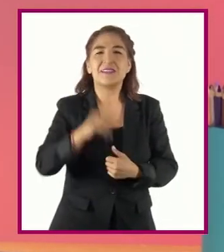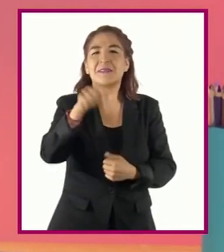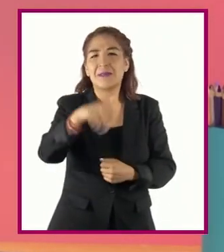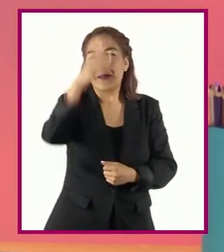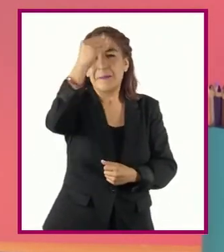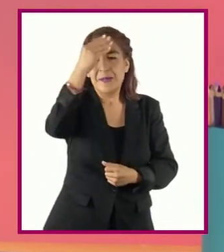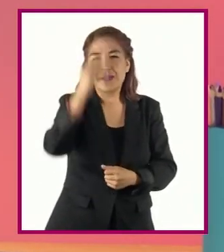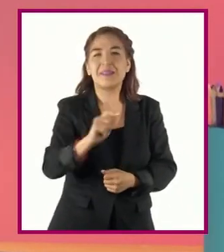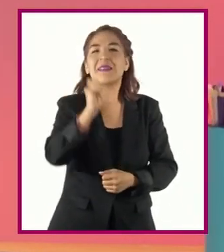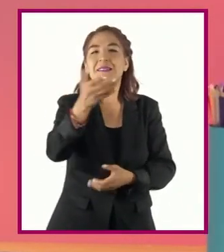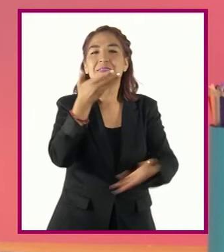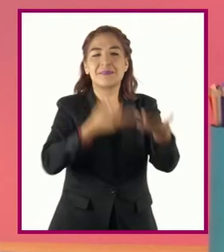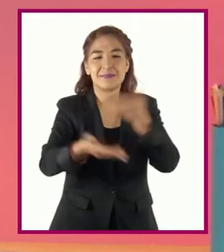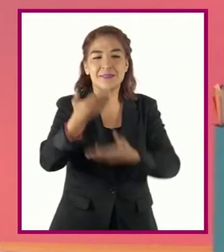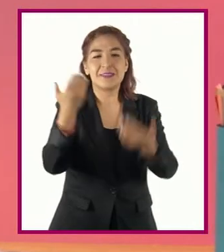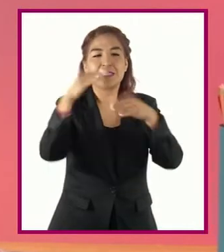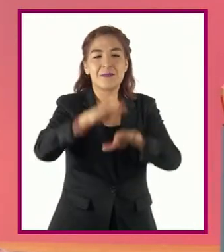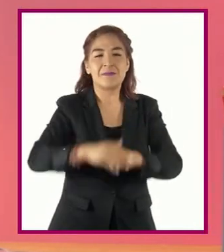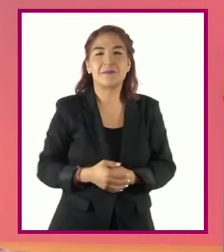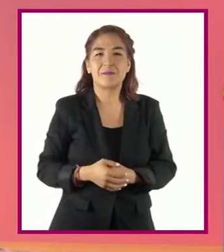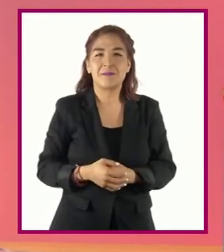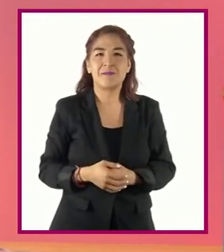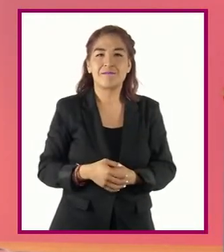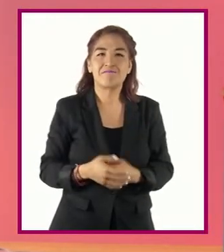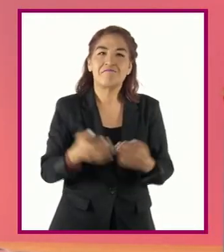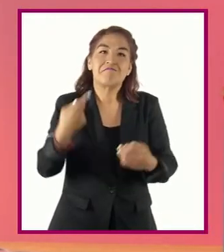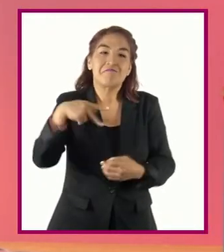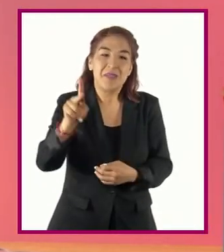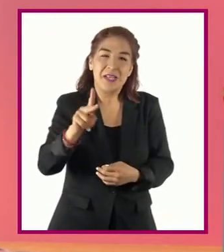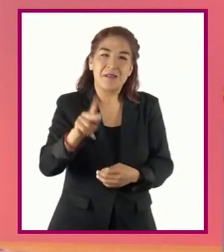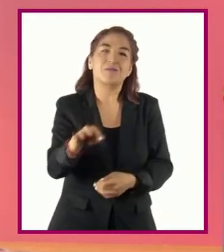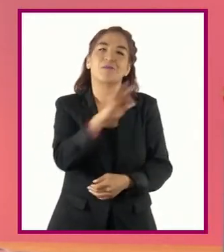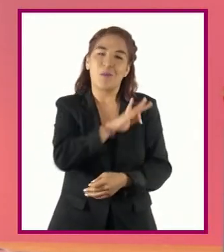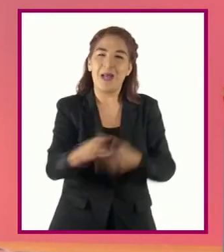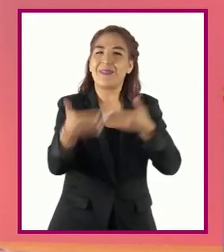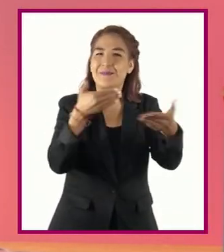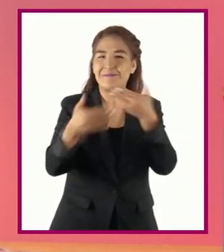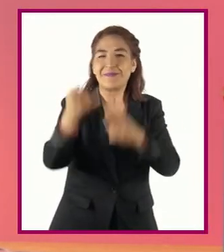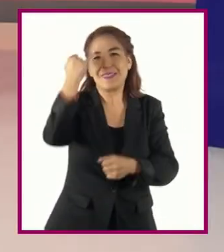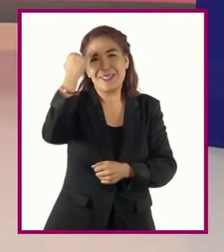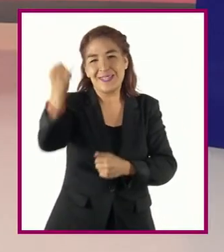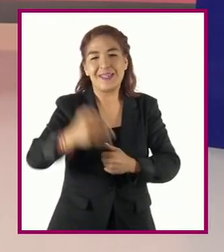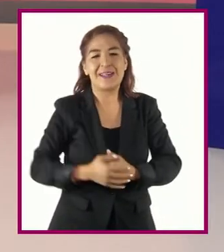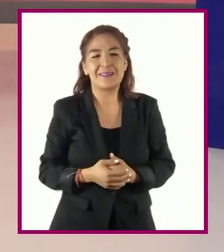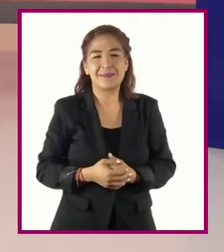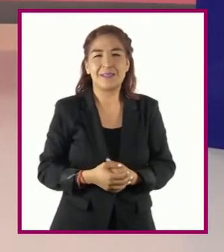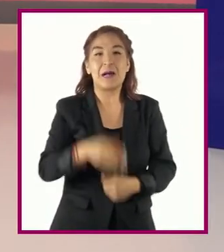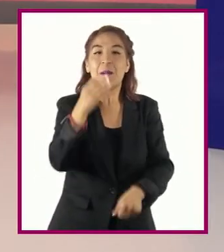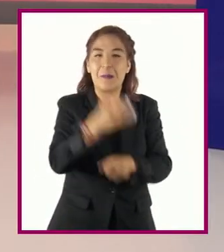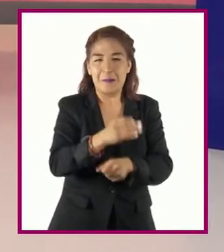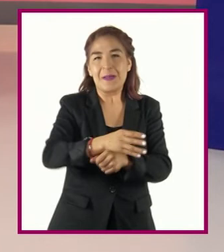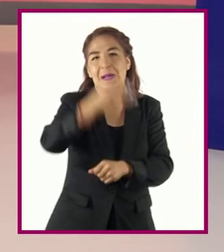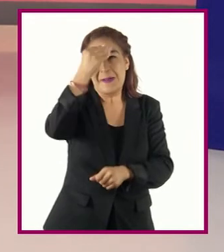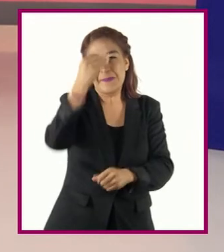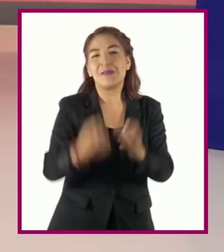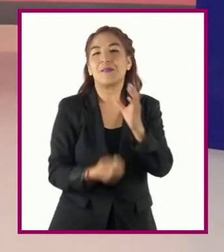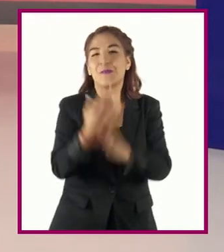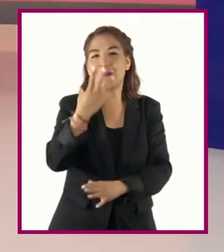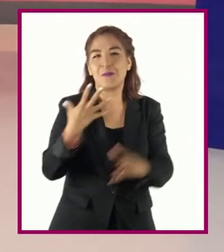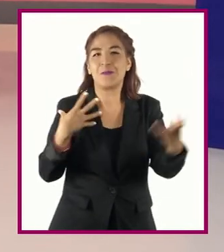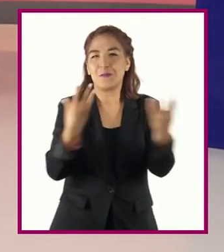que hemos compartido sobre, sin embargo, contrastamos ideas. Hemos aprendido algo